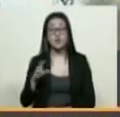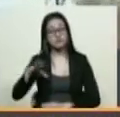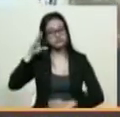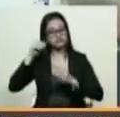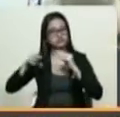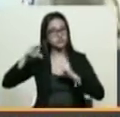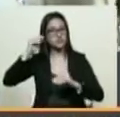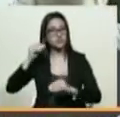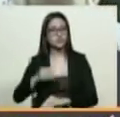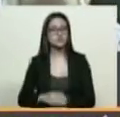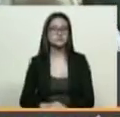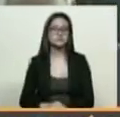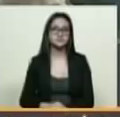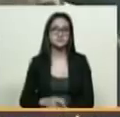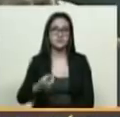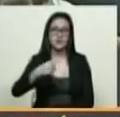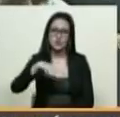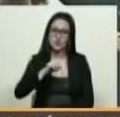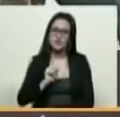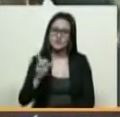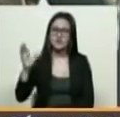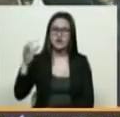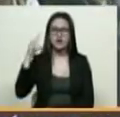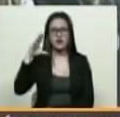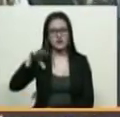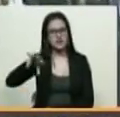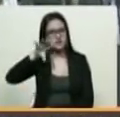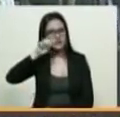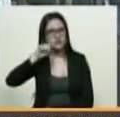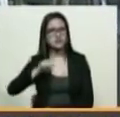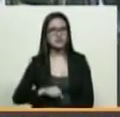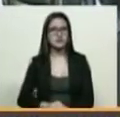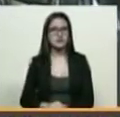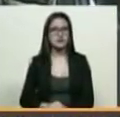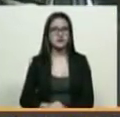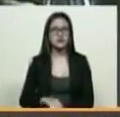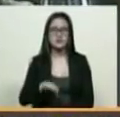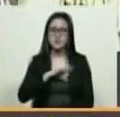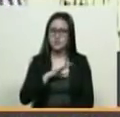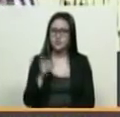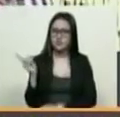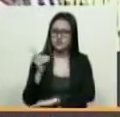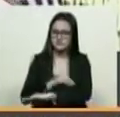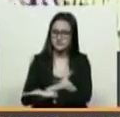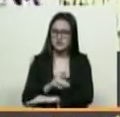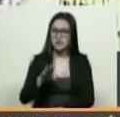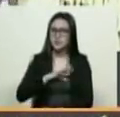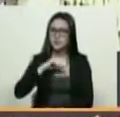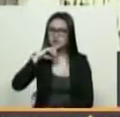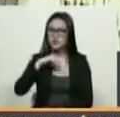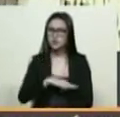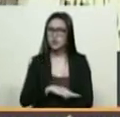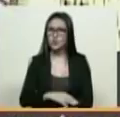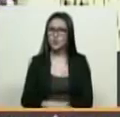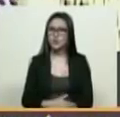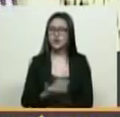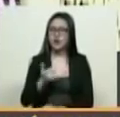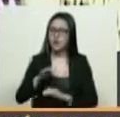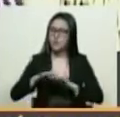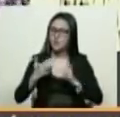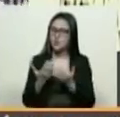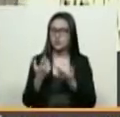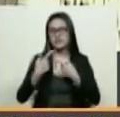entender que más allá de nuestra propia disciplina y de nuestra trayectoria, hay un mundo allá